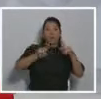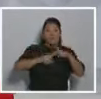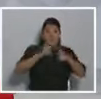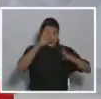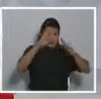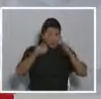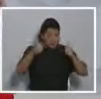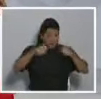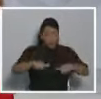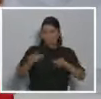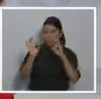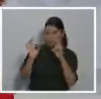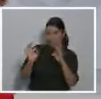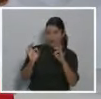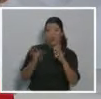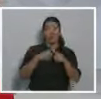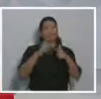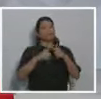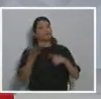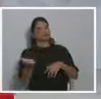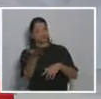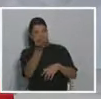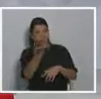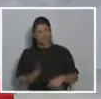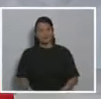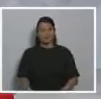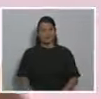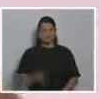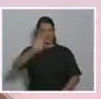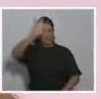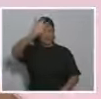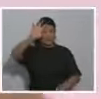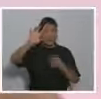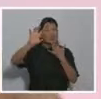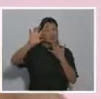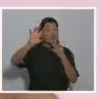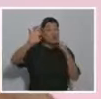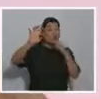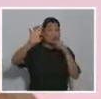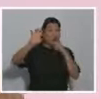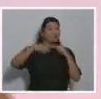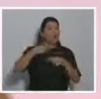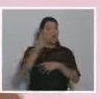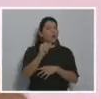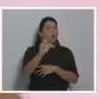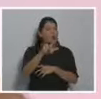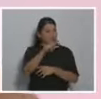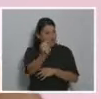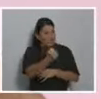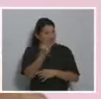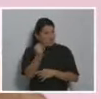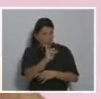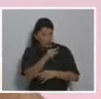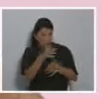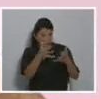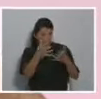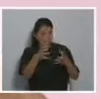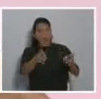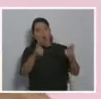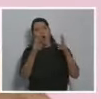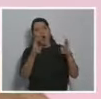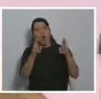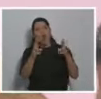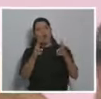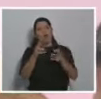¿Le parece? Muy bien, muy bien. Entonces, suba la tarima, tome la marca roja. Yo le voy a contar a tres y usted con la fuerza que quiera, pero ojalá que esa